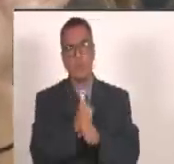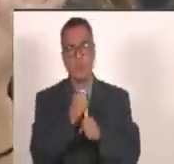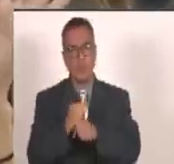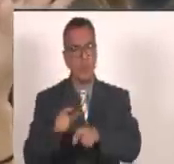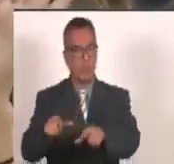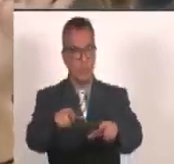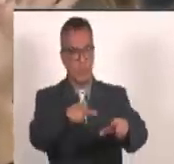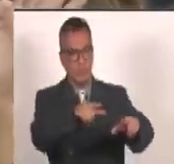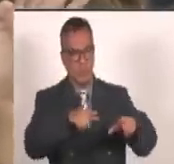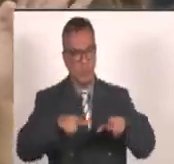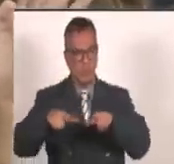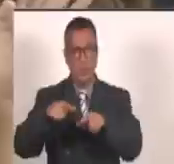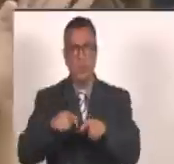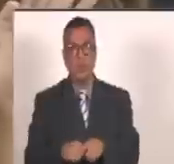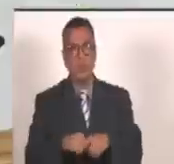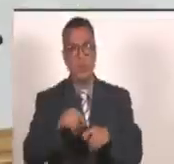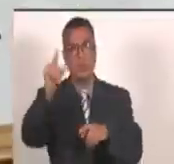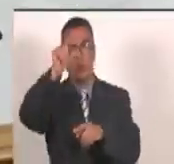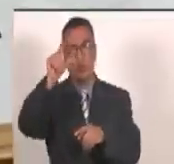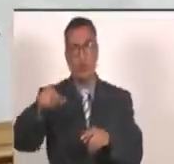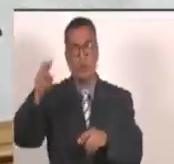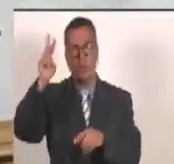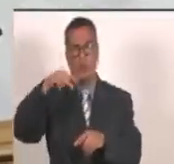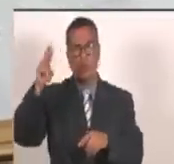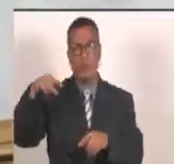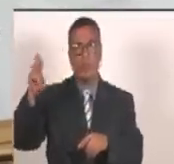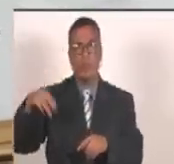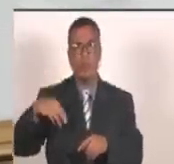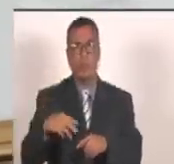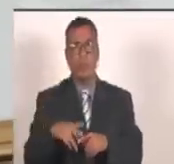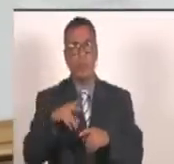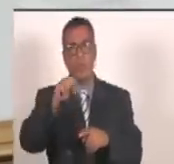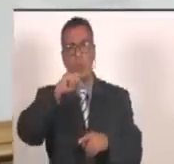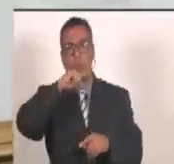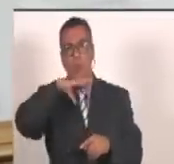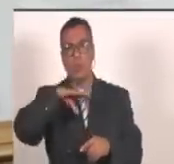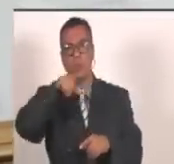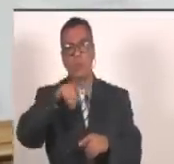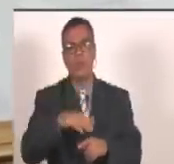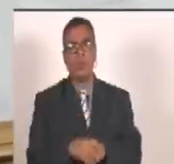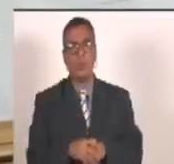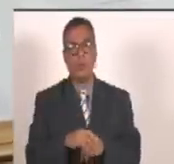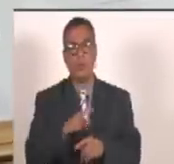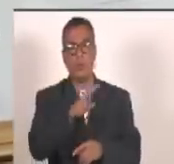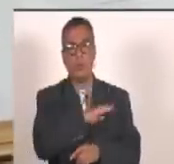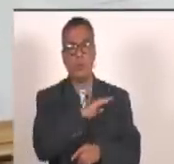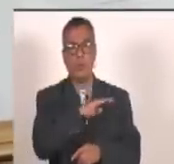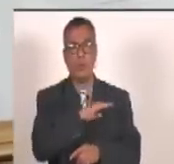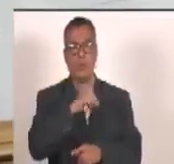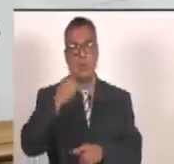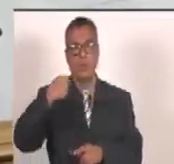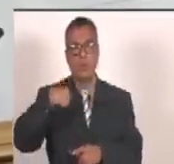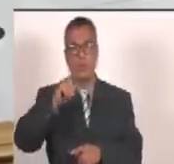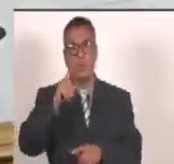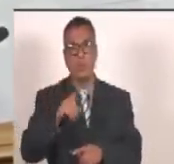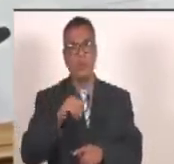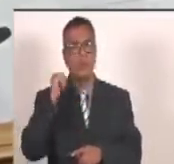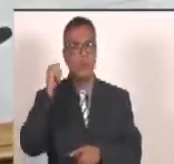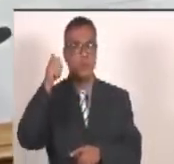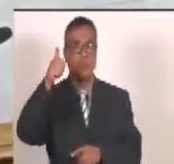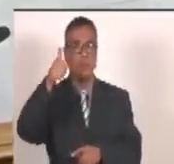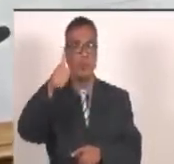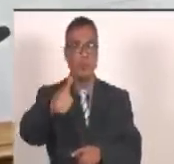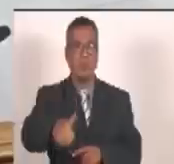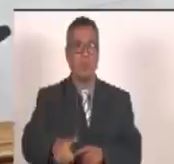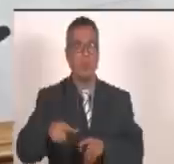territorio, incluido el territorio de la Guayana Esequiba, que fue por historia, es por derecho y será por los siglos